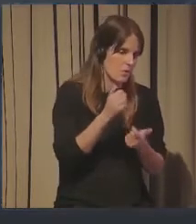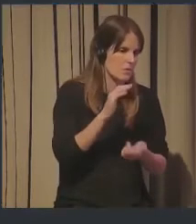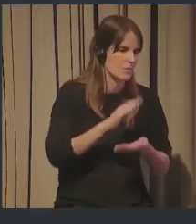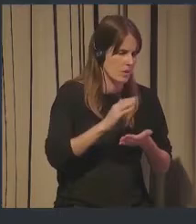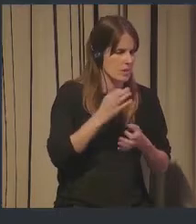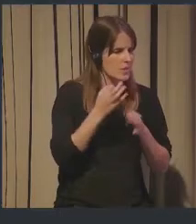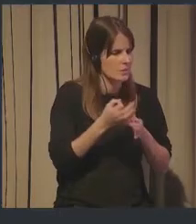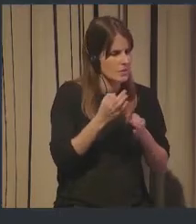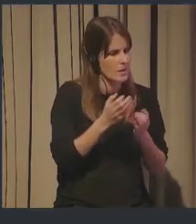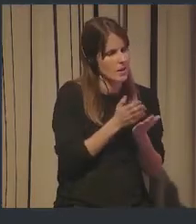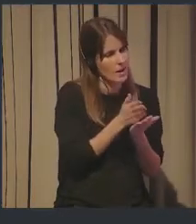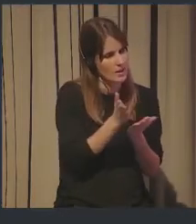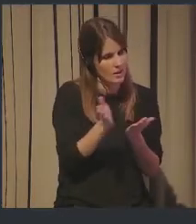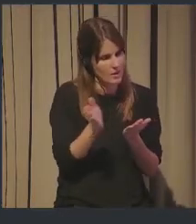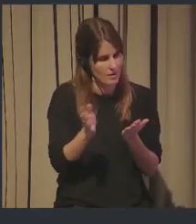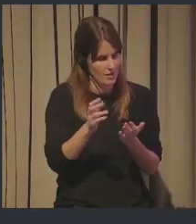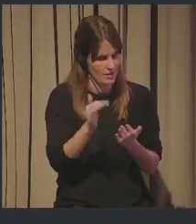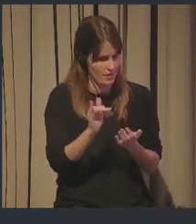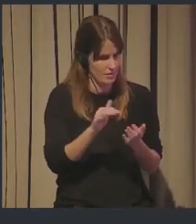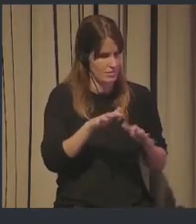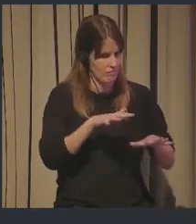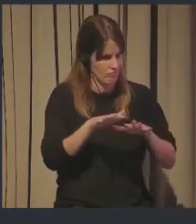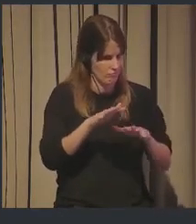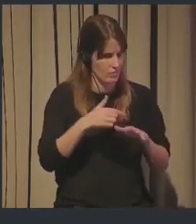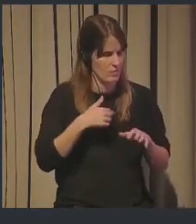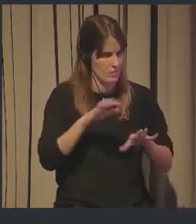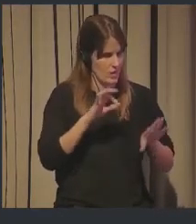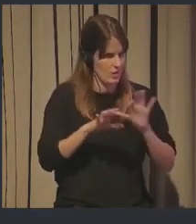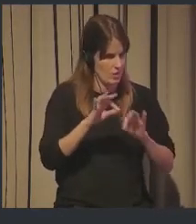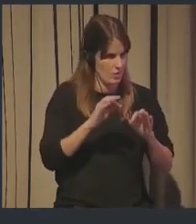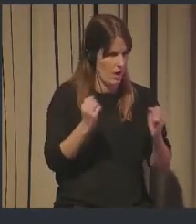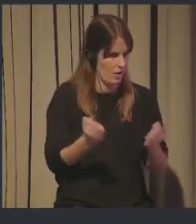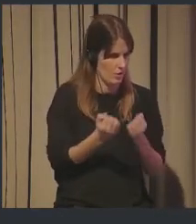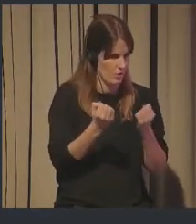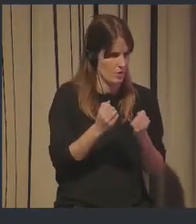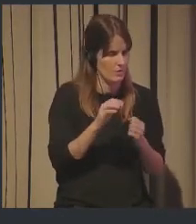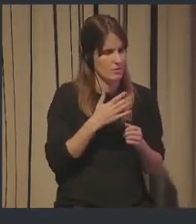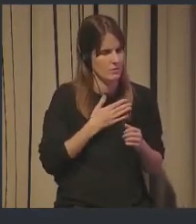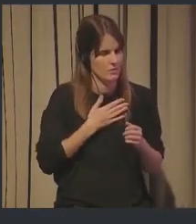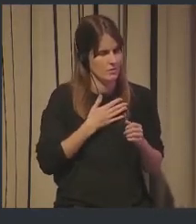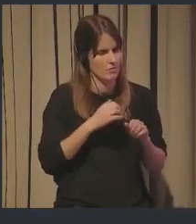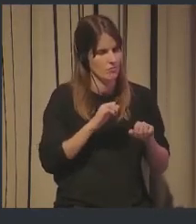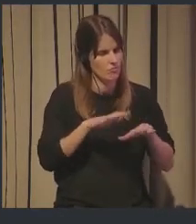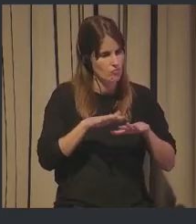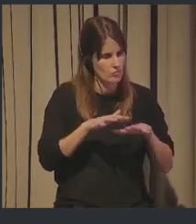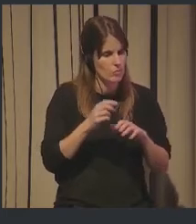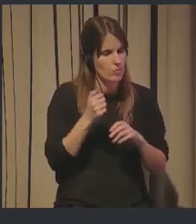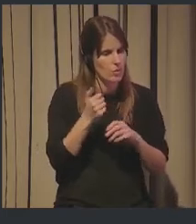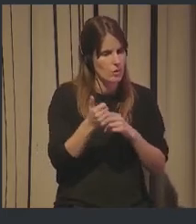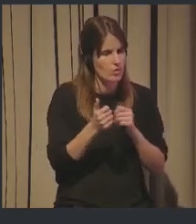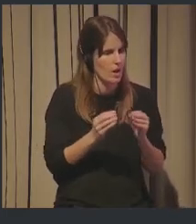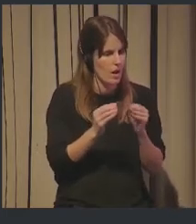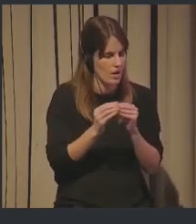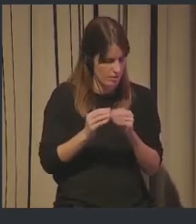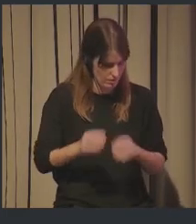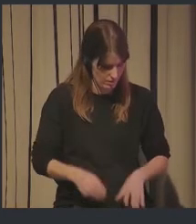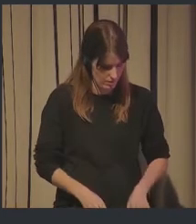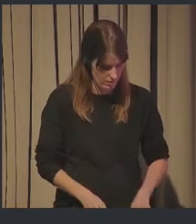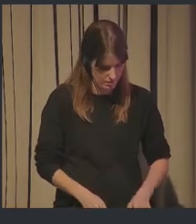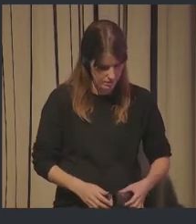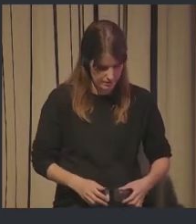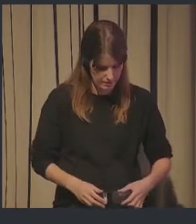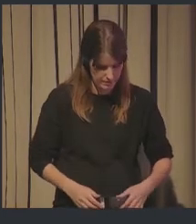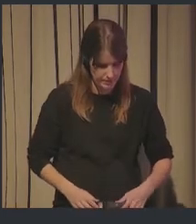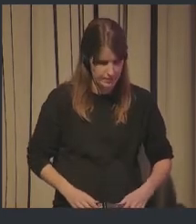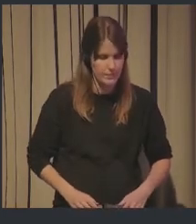alguna alternativa con acciones que podemos emprender. Entonces son cosas que están en funcionamiento simultáneamente o potencialmente